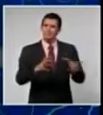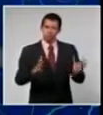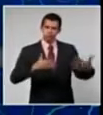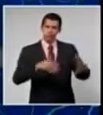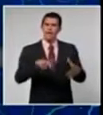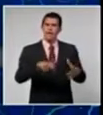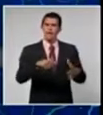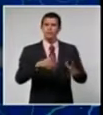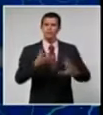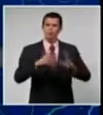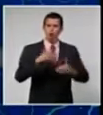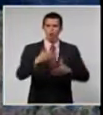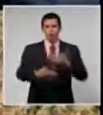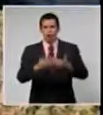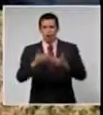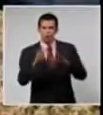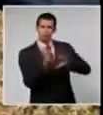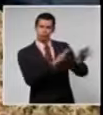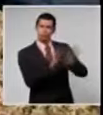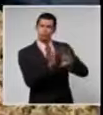alimento para los animales.